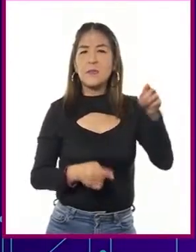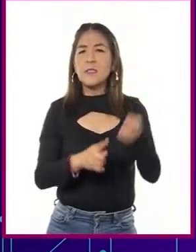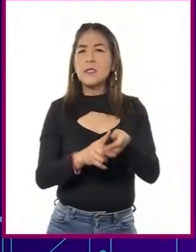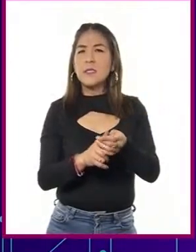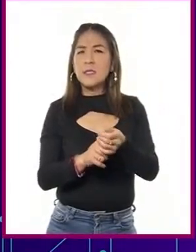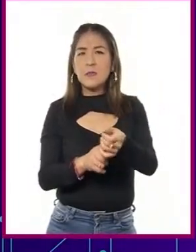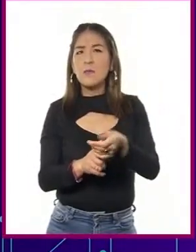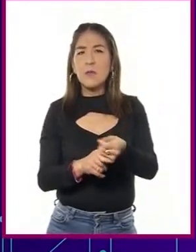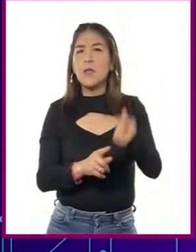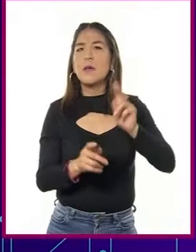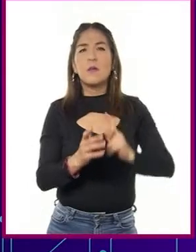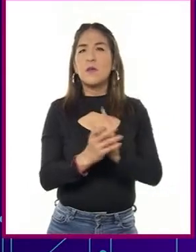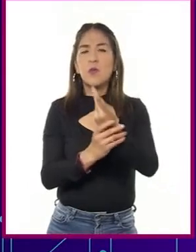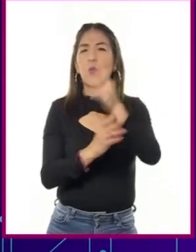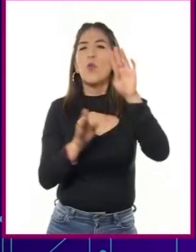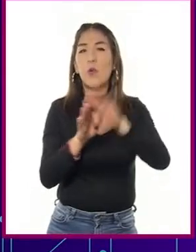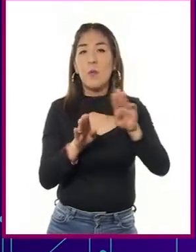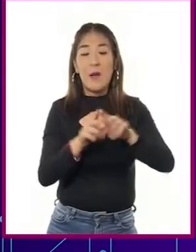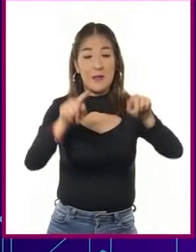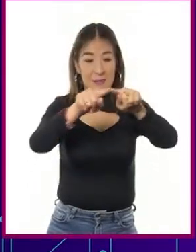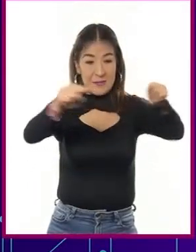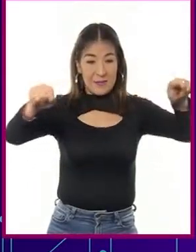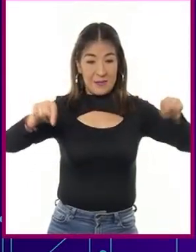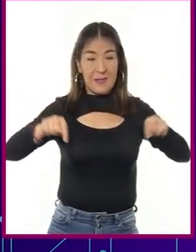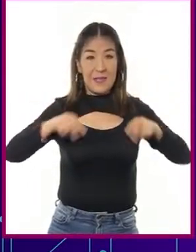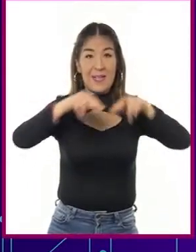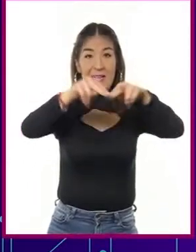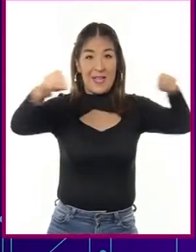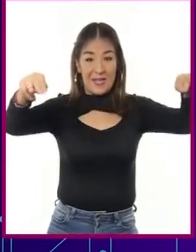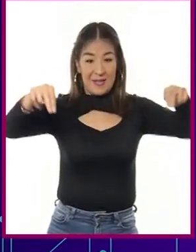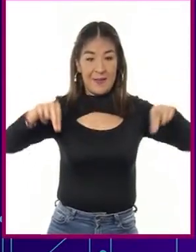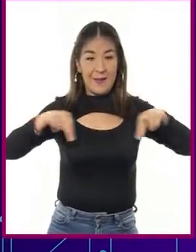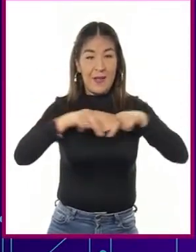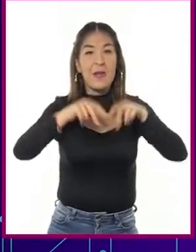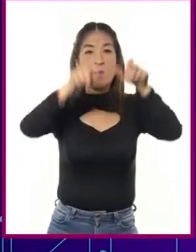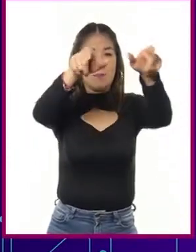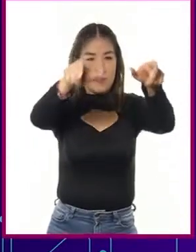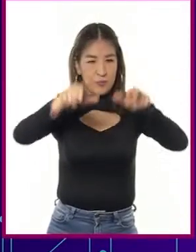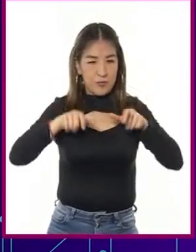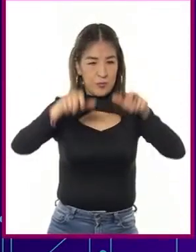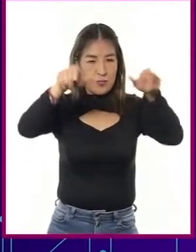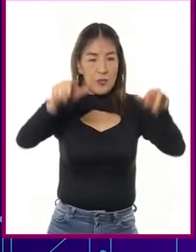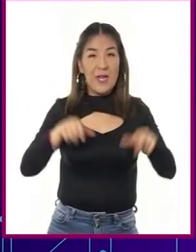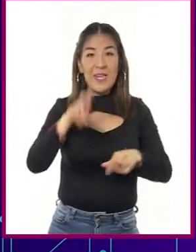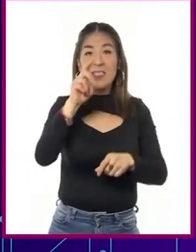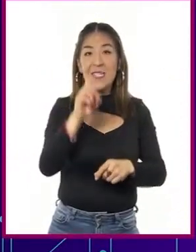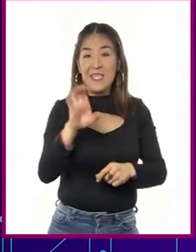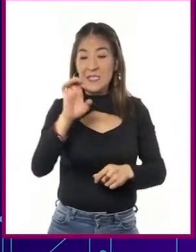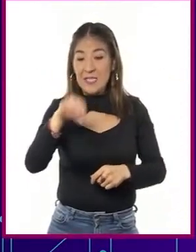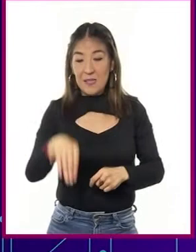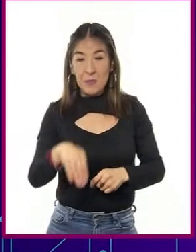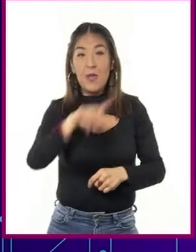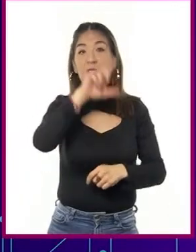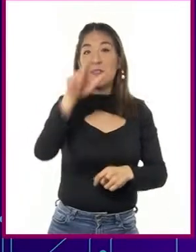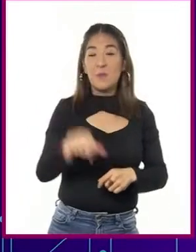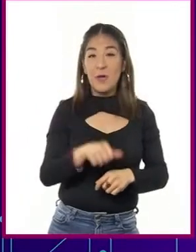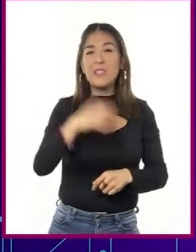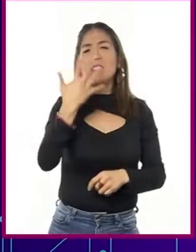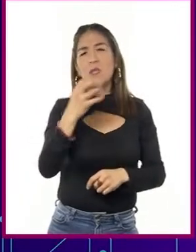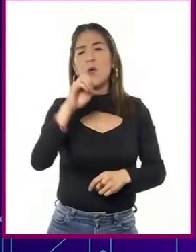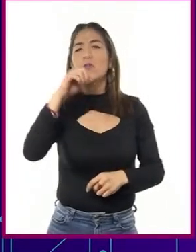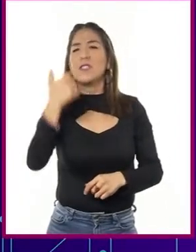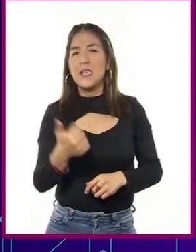se siembran con esparcimiento de 30 a 40 centímetros en surcos. Después de unos 5 o 6 meses tras la